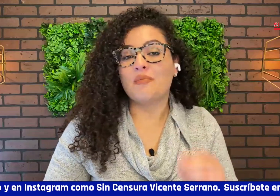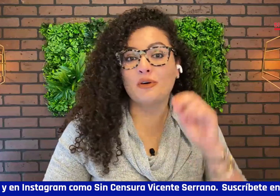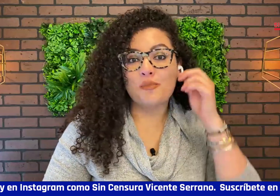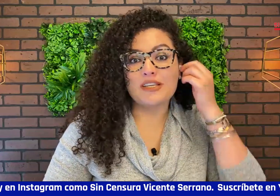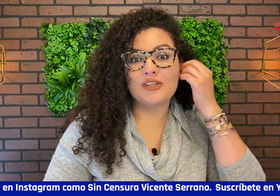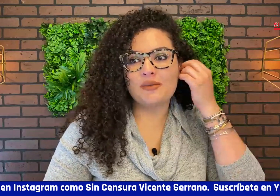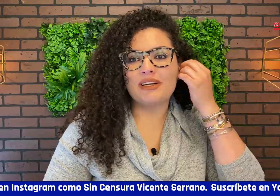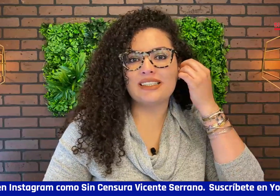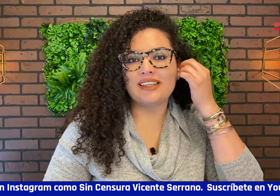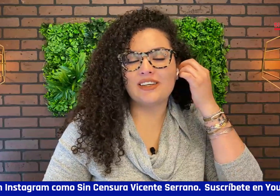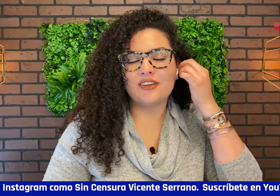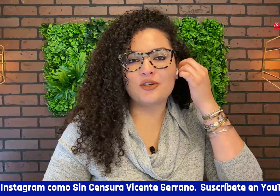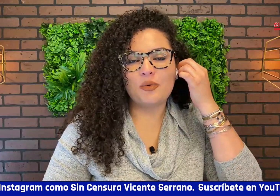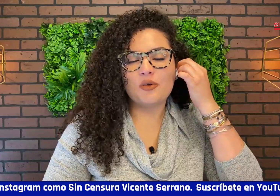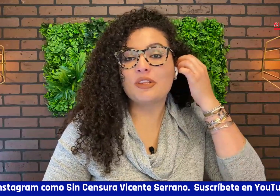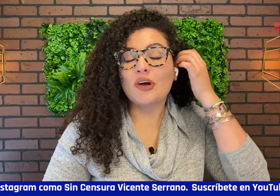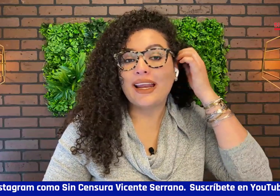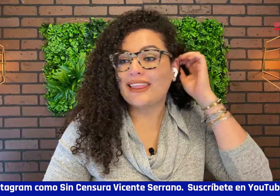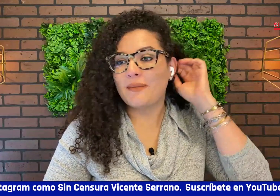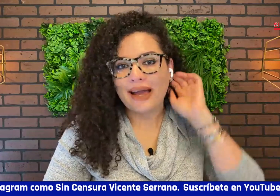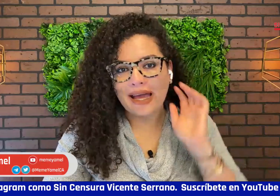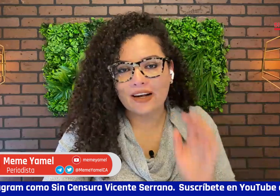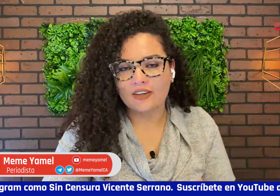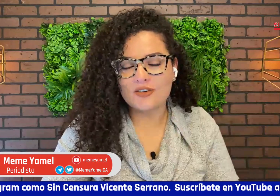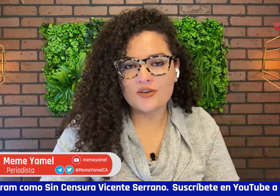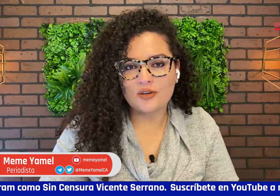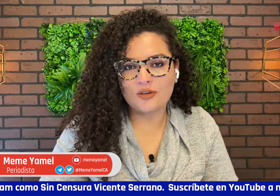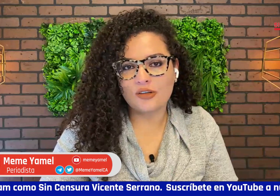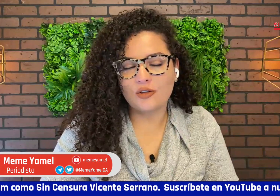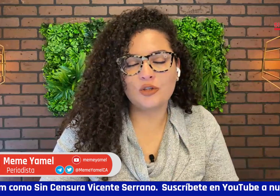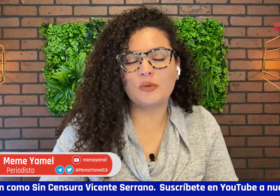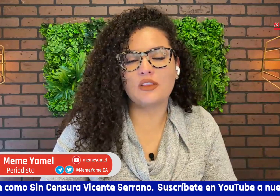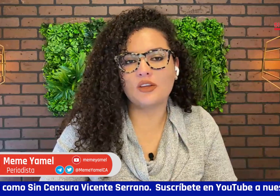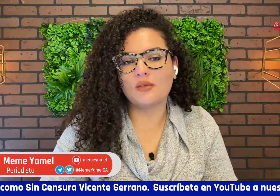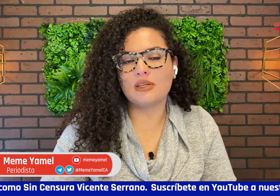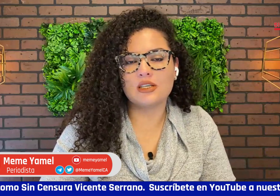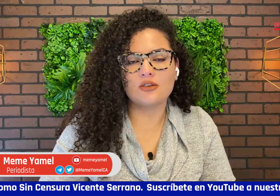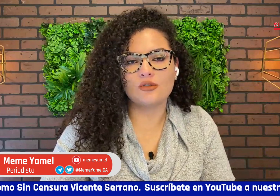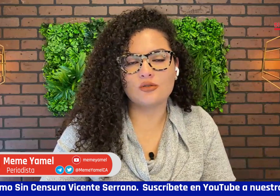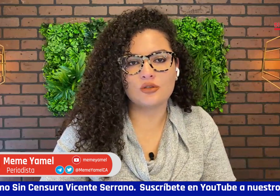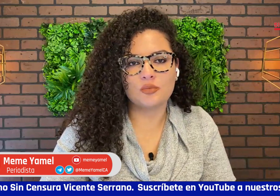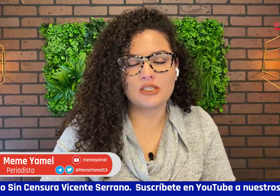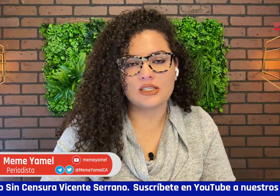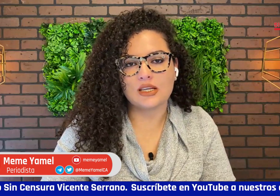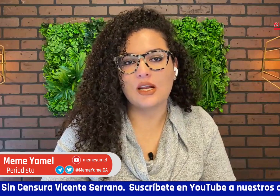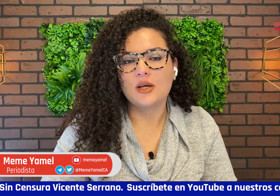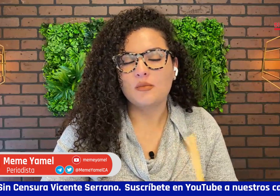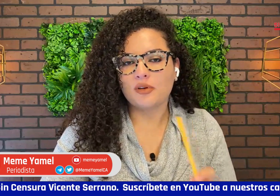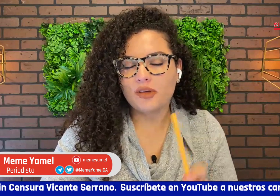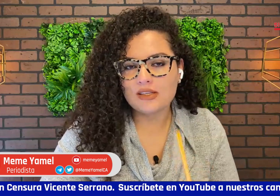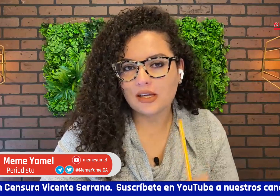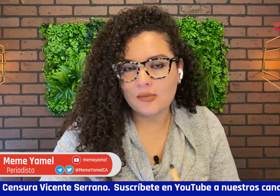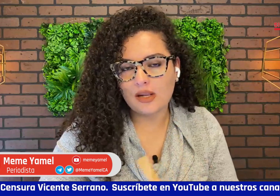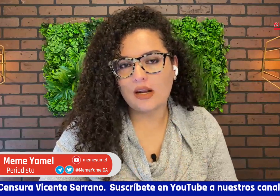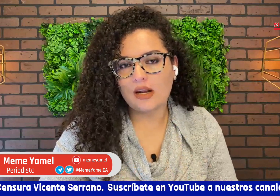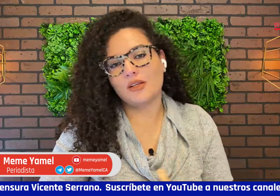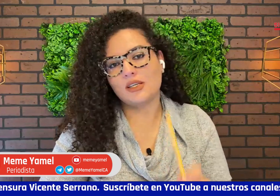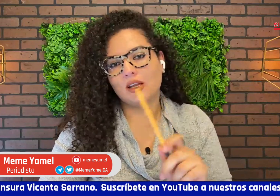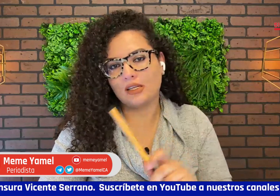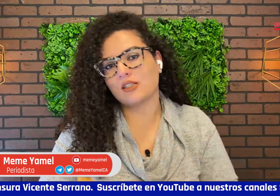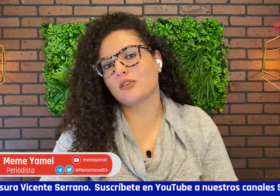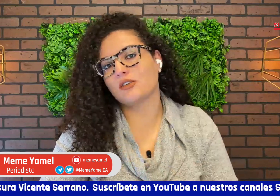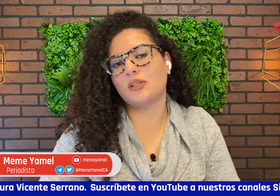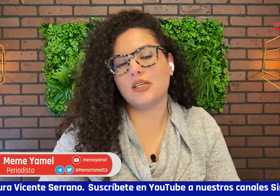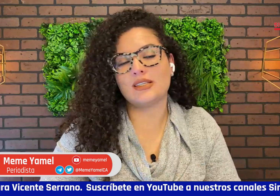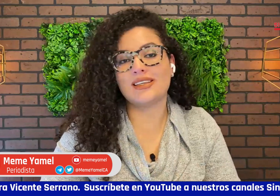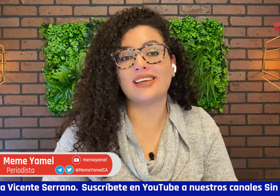Esa es la preocupación del presidente, ¿no? Disculpe, yo me tengo que ir a trabajar, ¿no? No estoy viendo quién va a ser o no sucesor presidencial. Pero fíjense, aquí vienen ahora sí